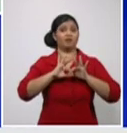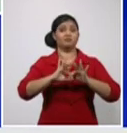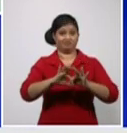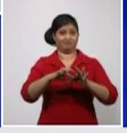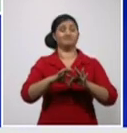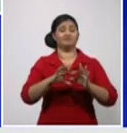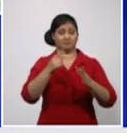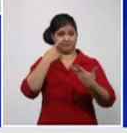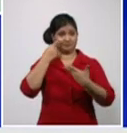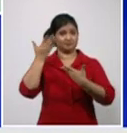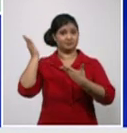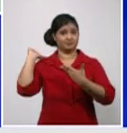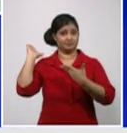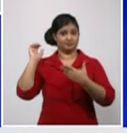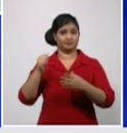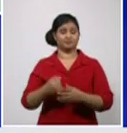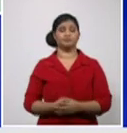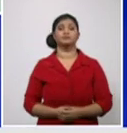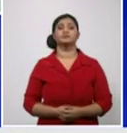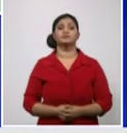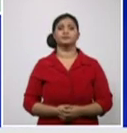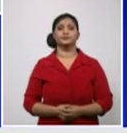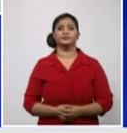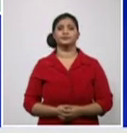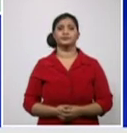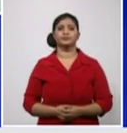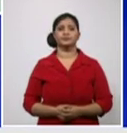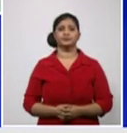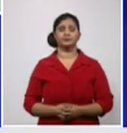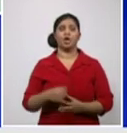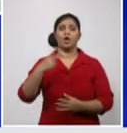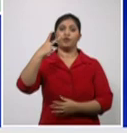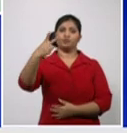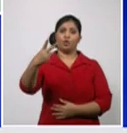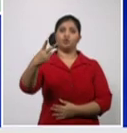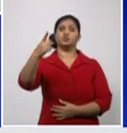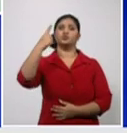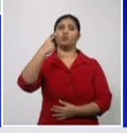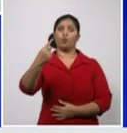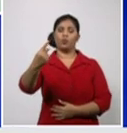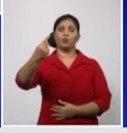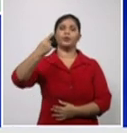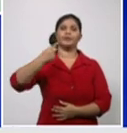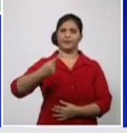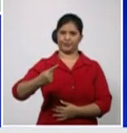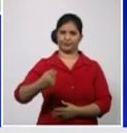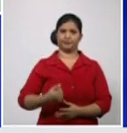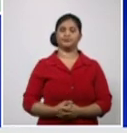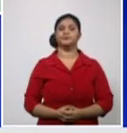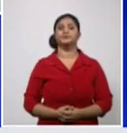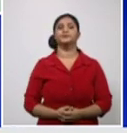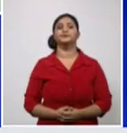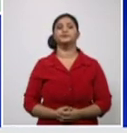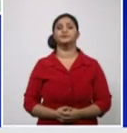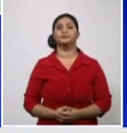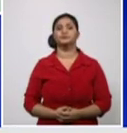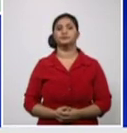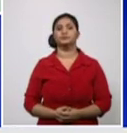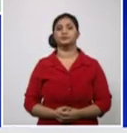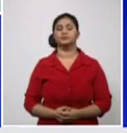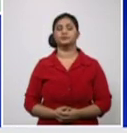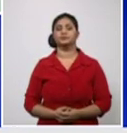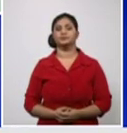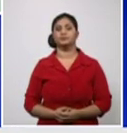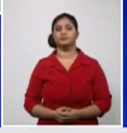casos autóctonos, Campechuela y Boyarrí con 1 cada uno. En el caso de la provincia de